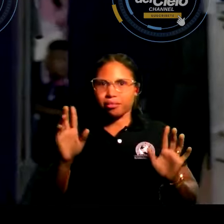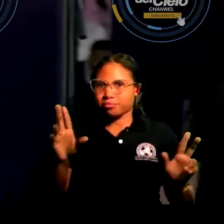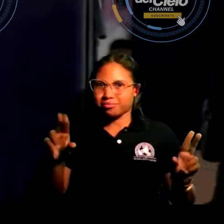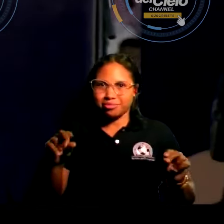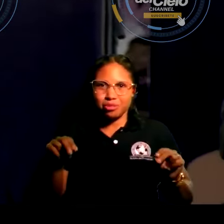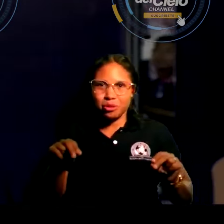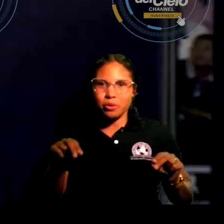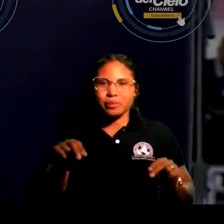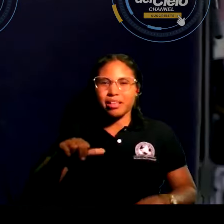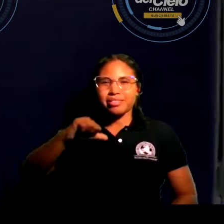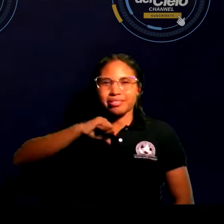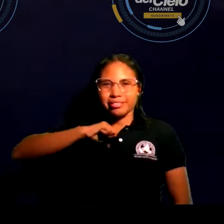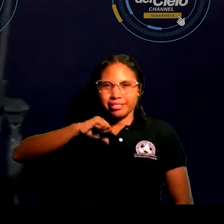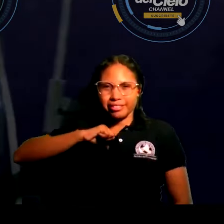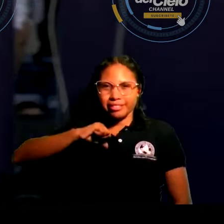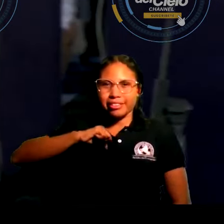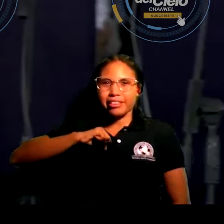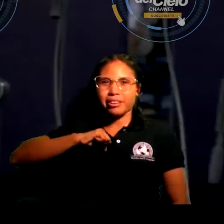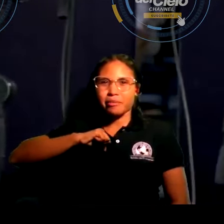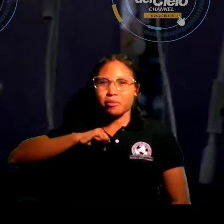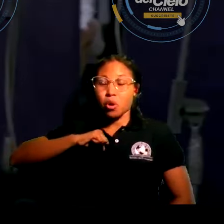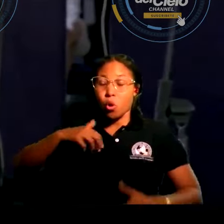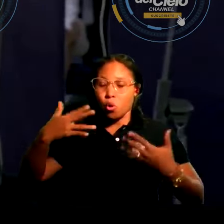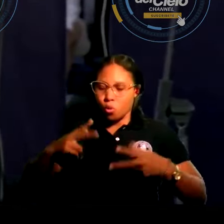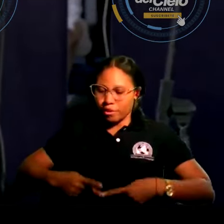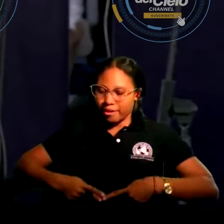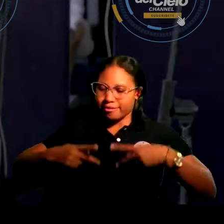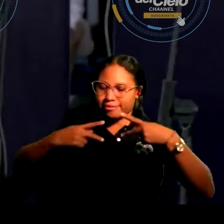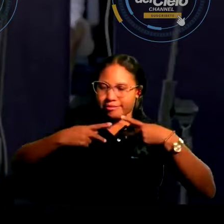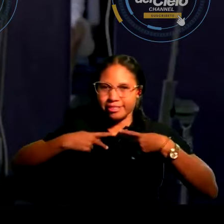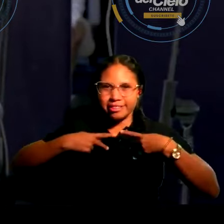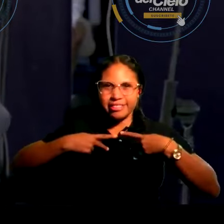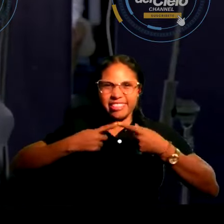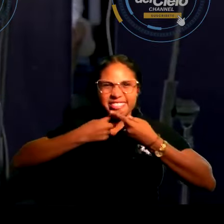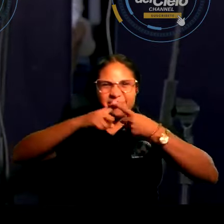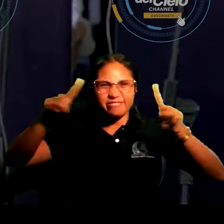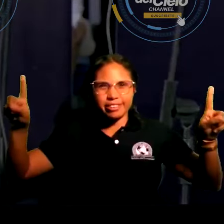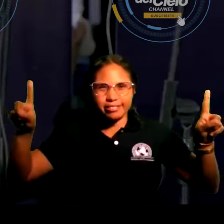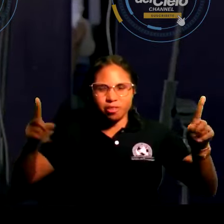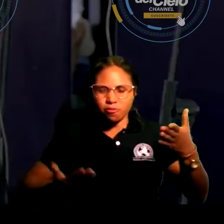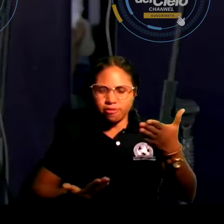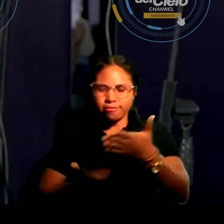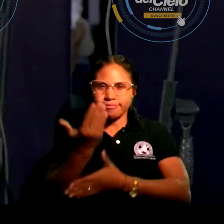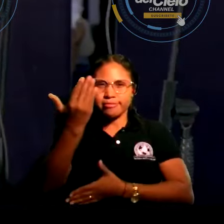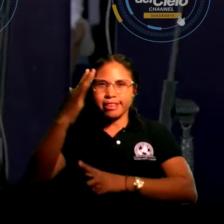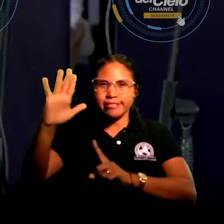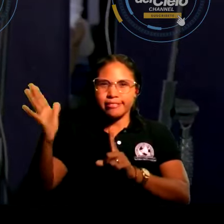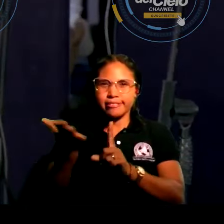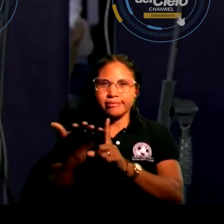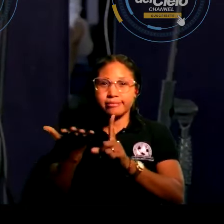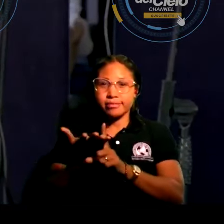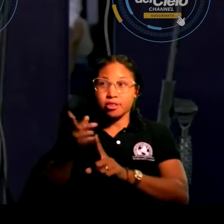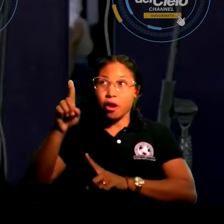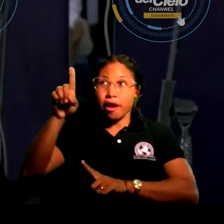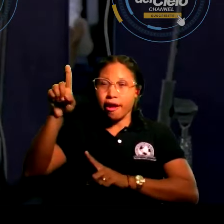tenemos una nueva naturaleza, una nueva vida. Cristo nos